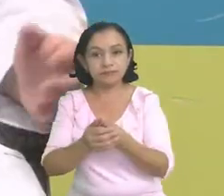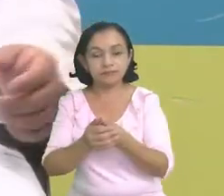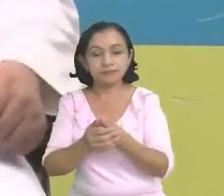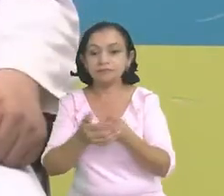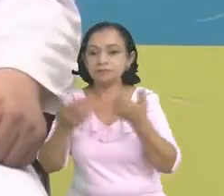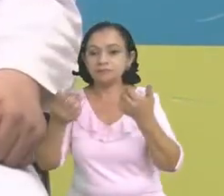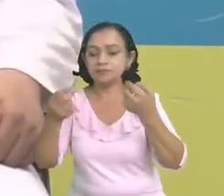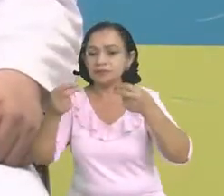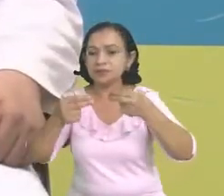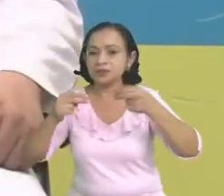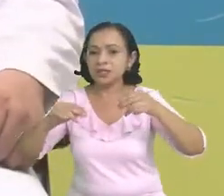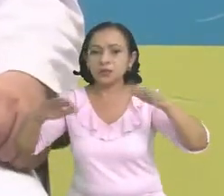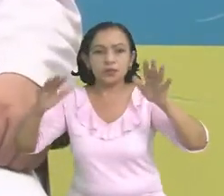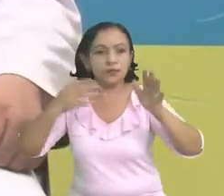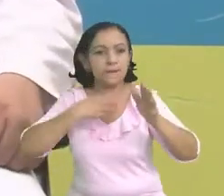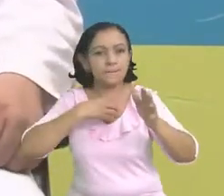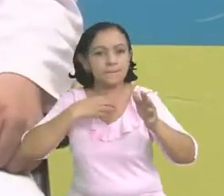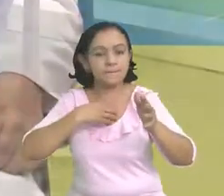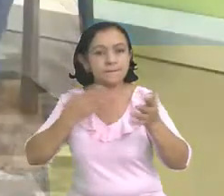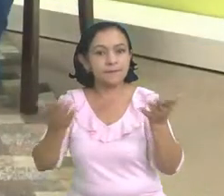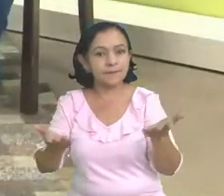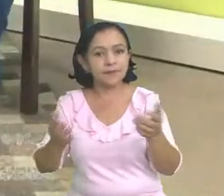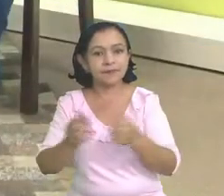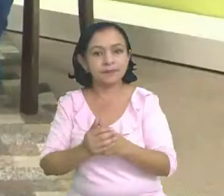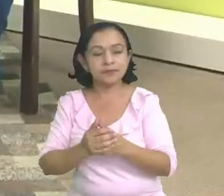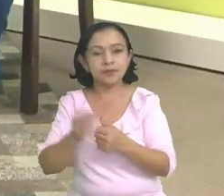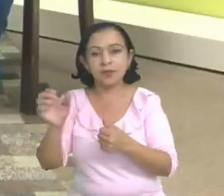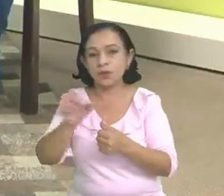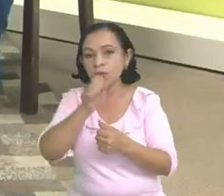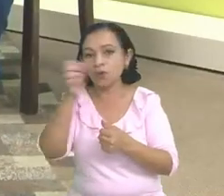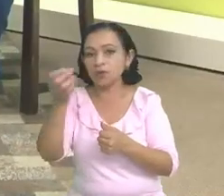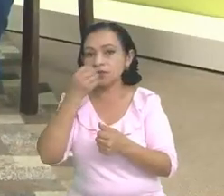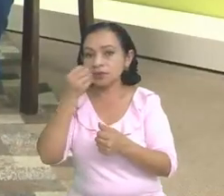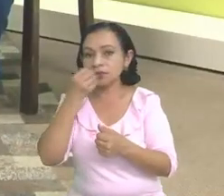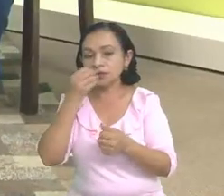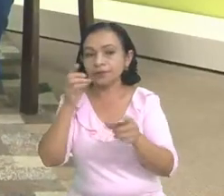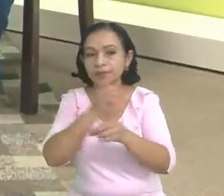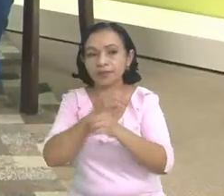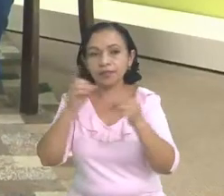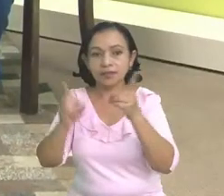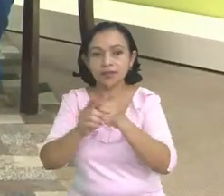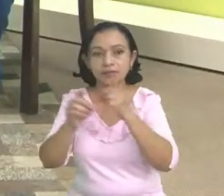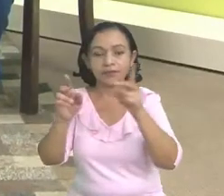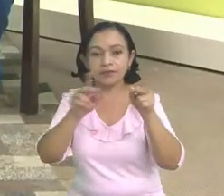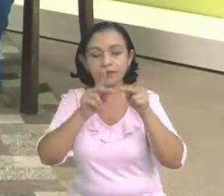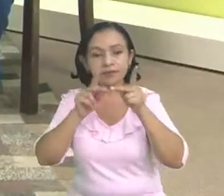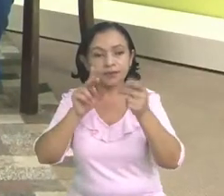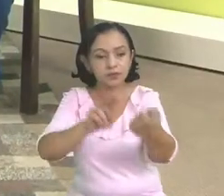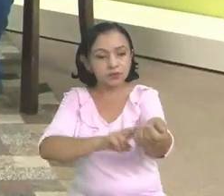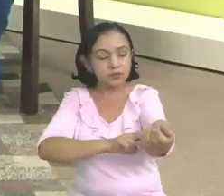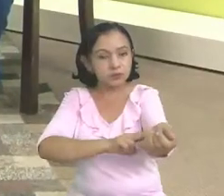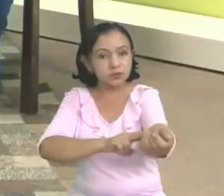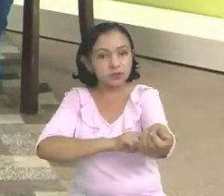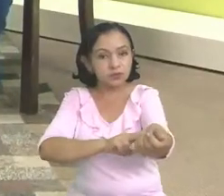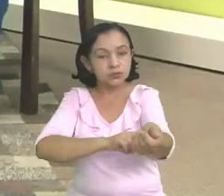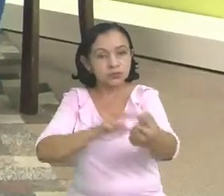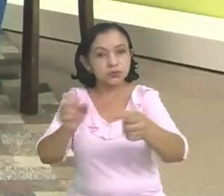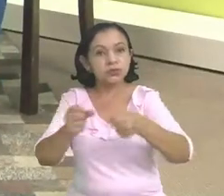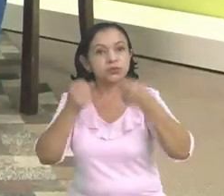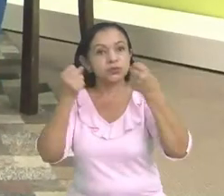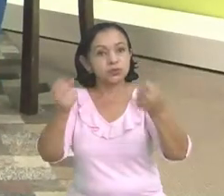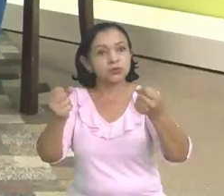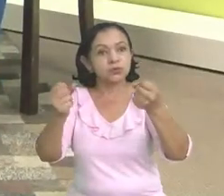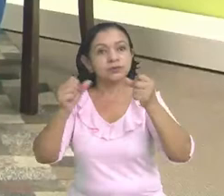fuente natural de energía y de vitaminas. Ahora, ¿qué otros alimentos también debe de comer el paciente diabético que le fortalezca, que